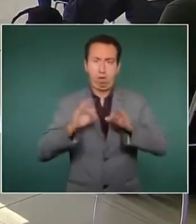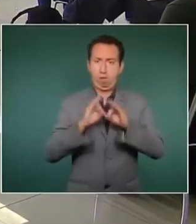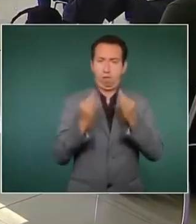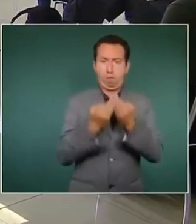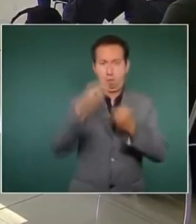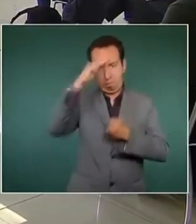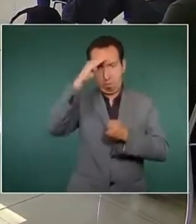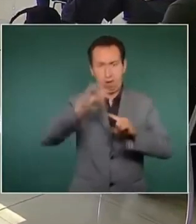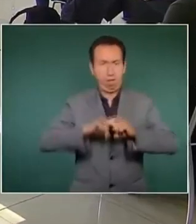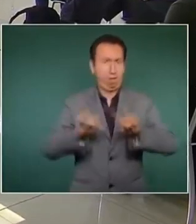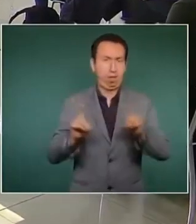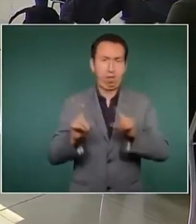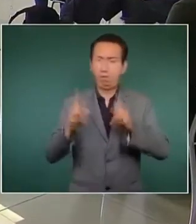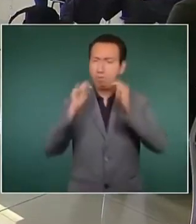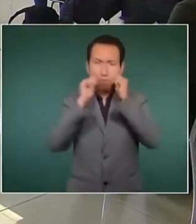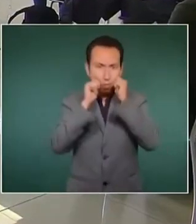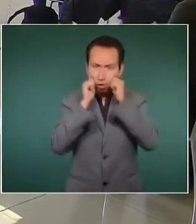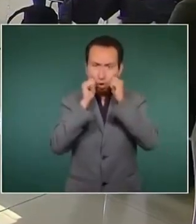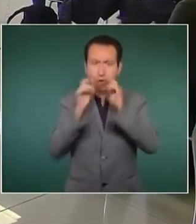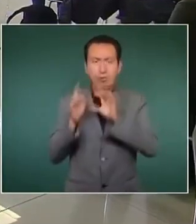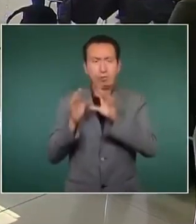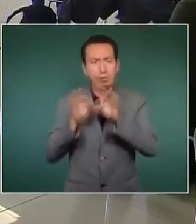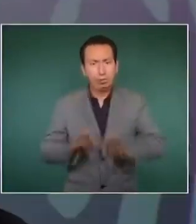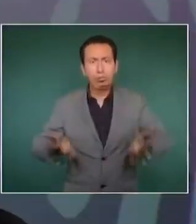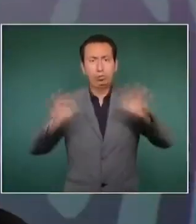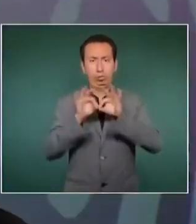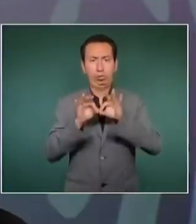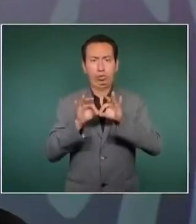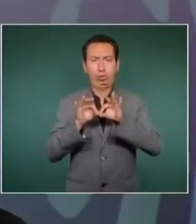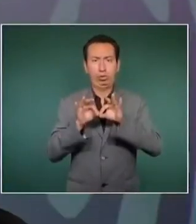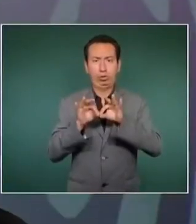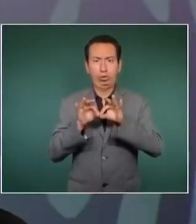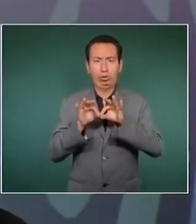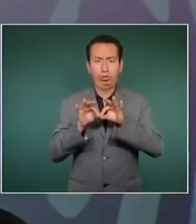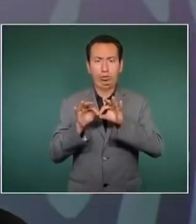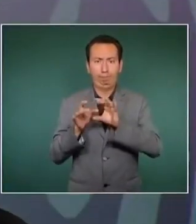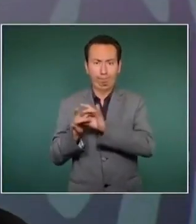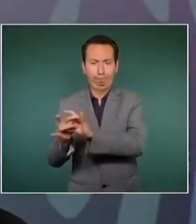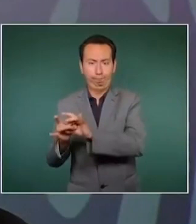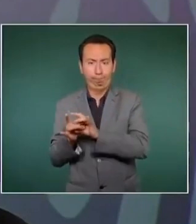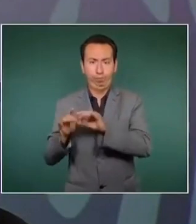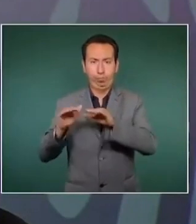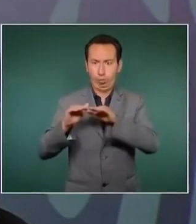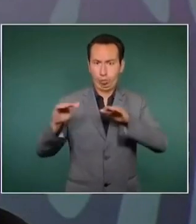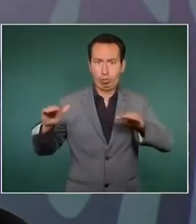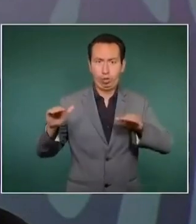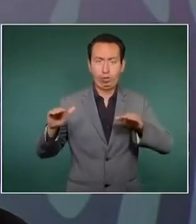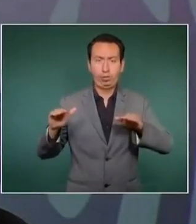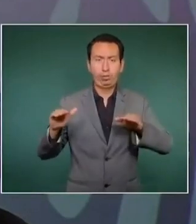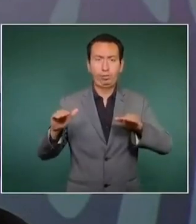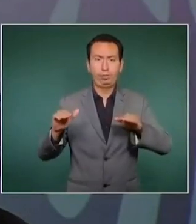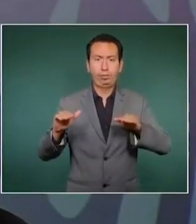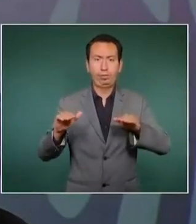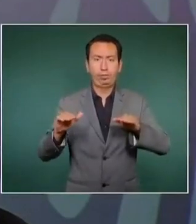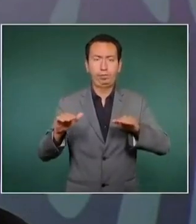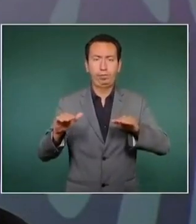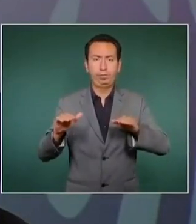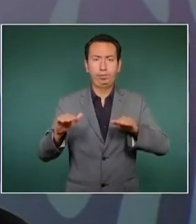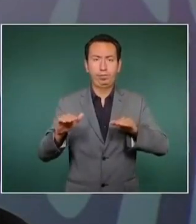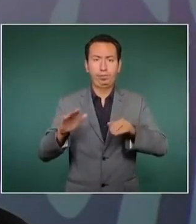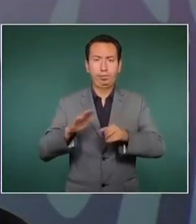la corrupción destinado a grupos delictivos. Grupos delictivos que empezaron a generar